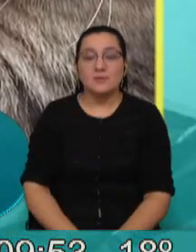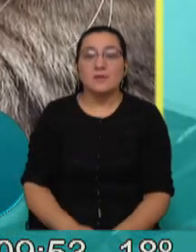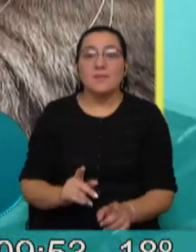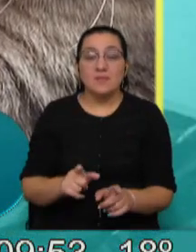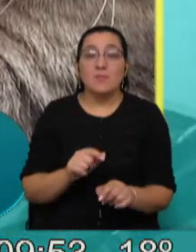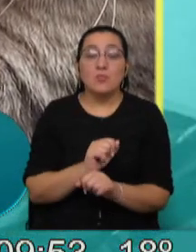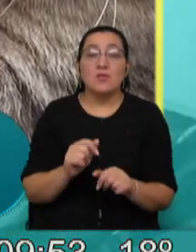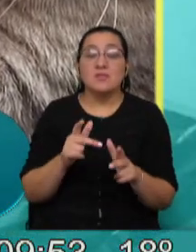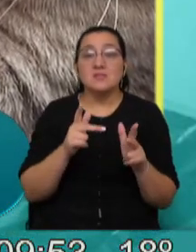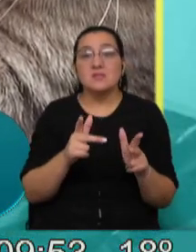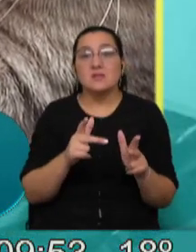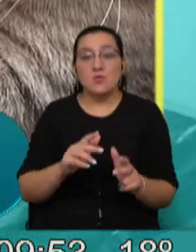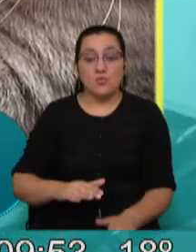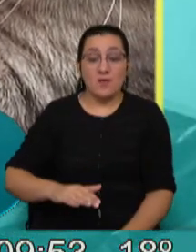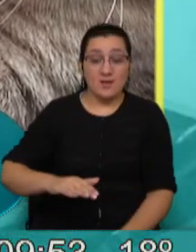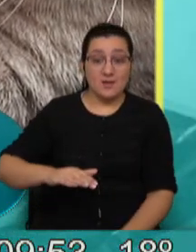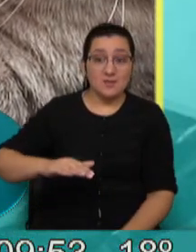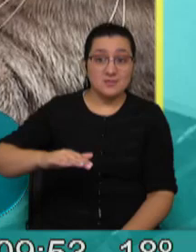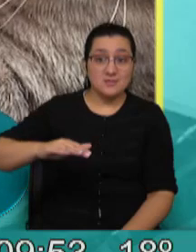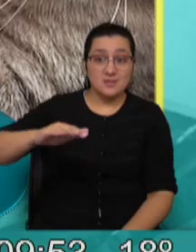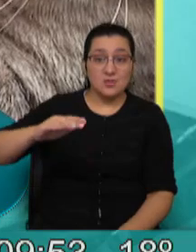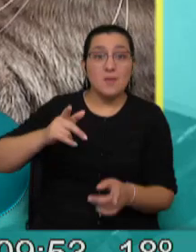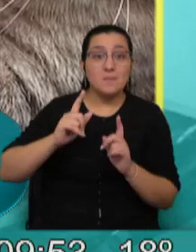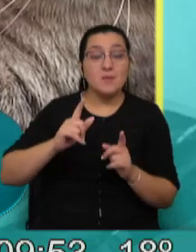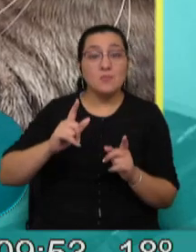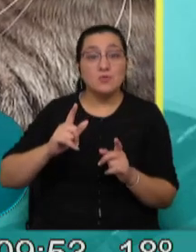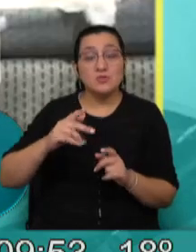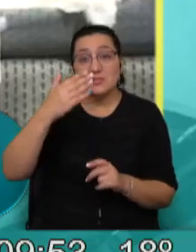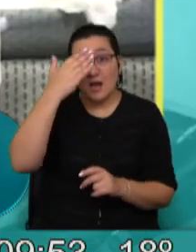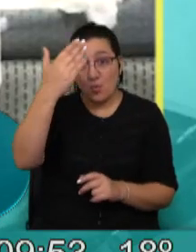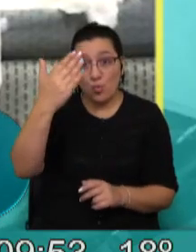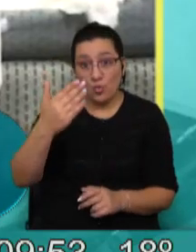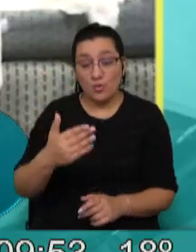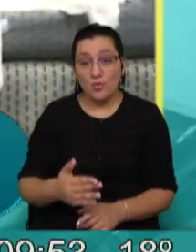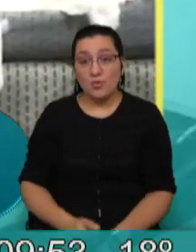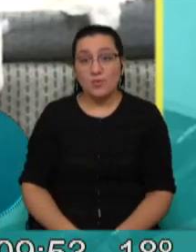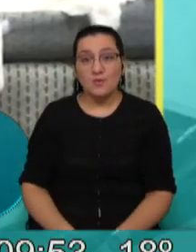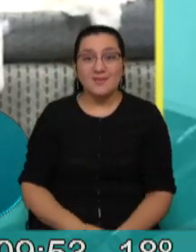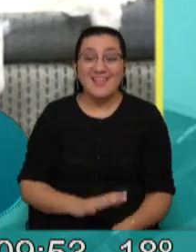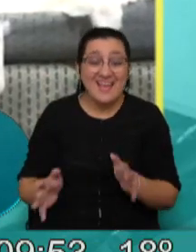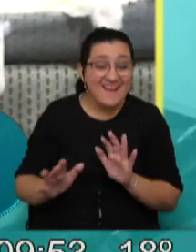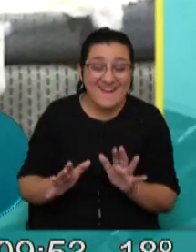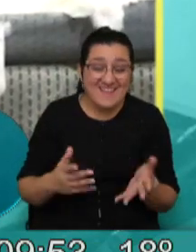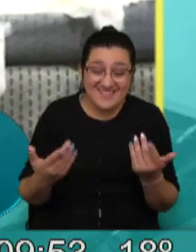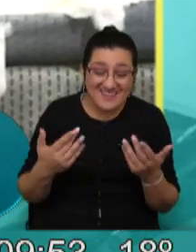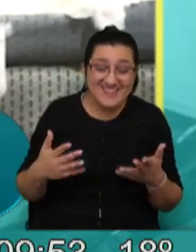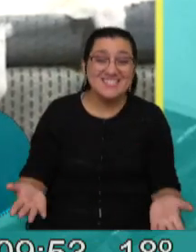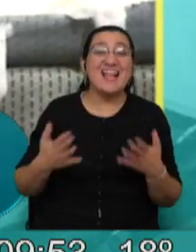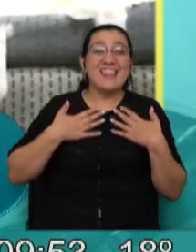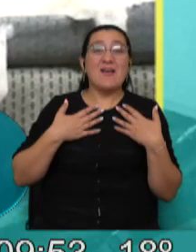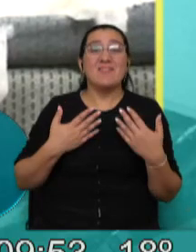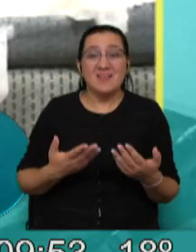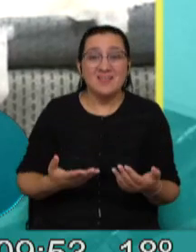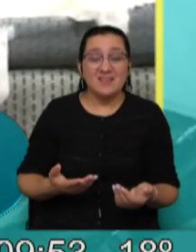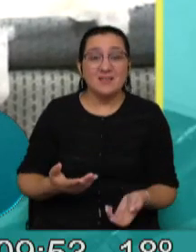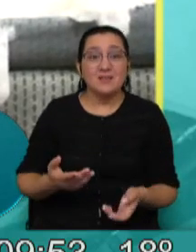nos puede decir que a medida que va creciendo, el mismo saludo que nosotros tratamos de enfervorizar y decir, bueno, vení a saludarme, porque en realidad para